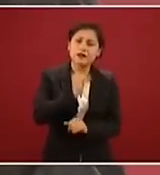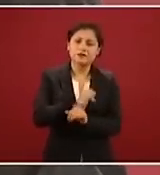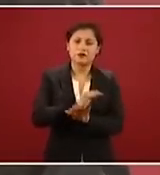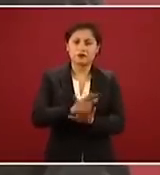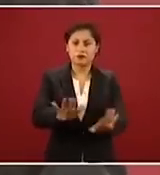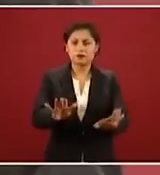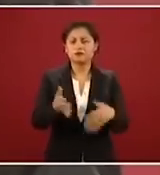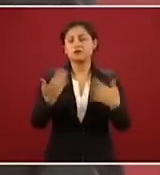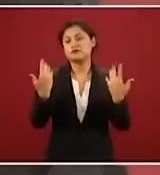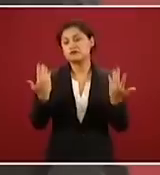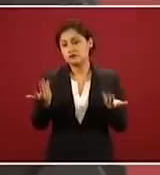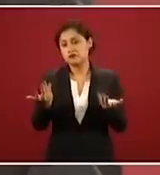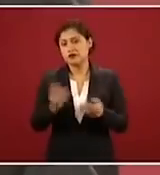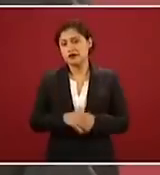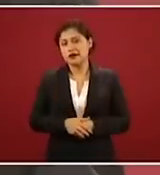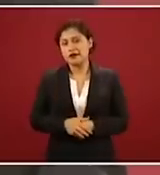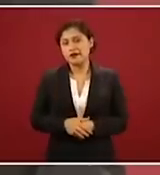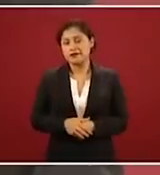tengo